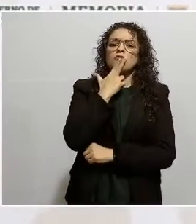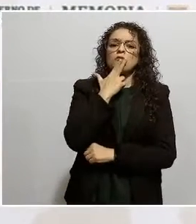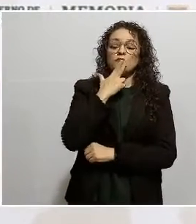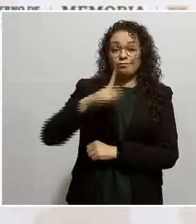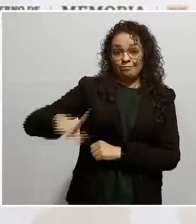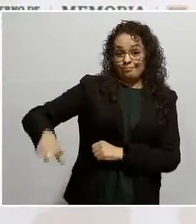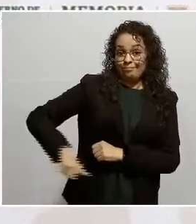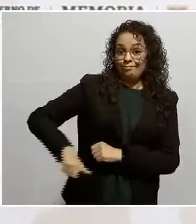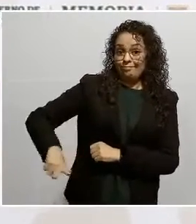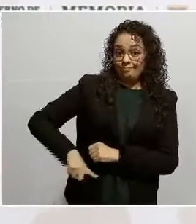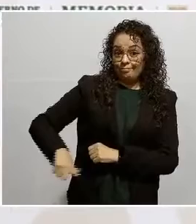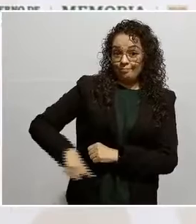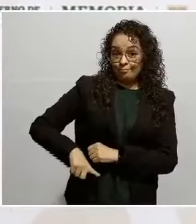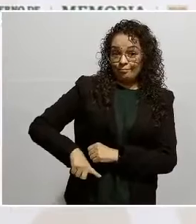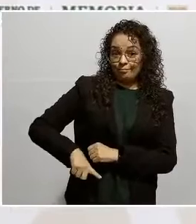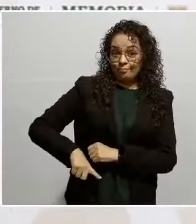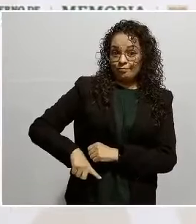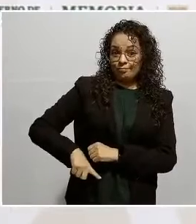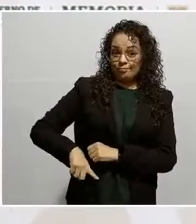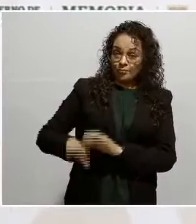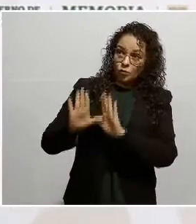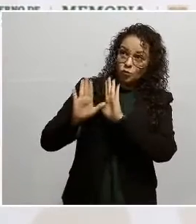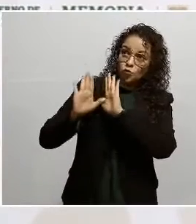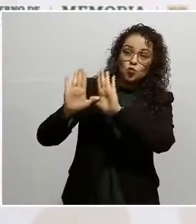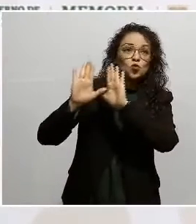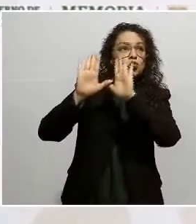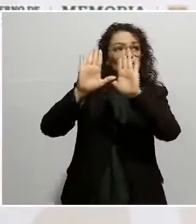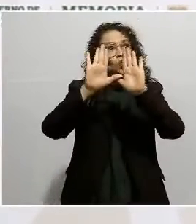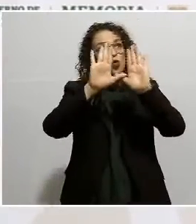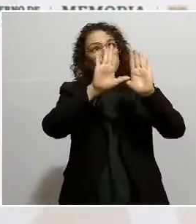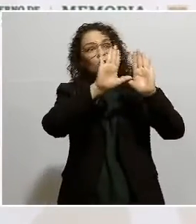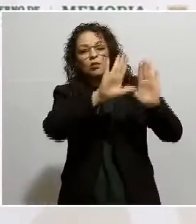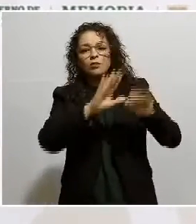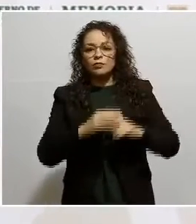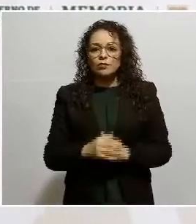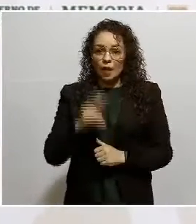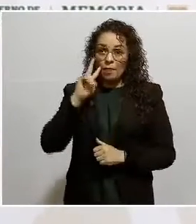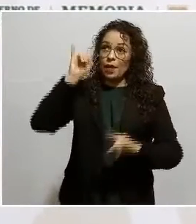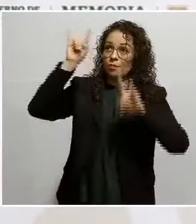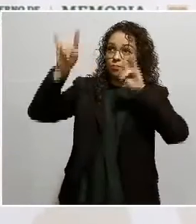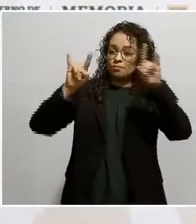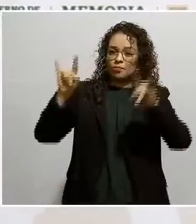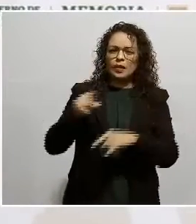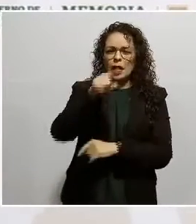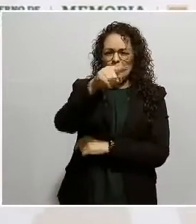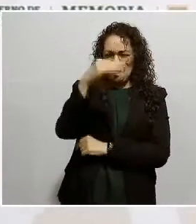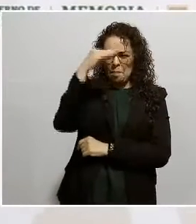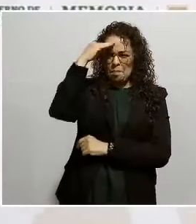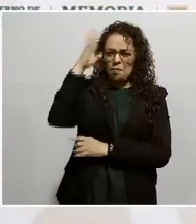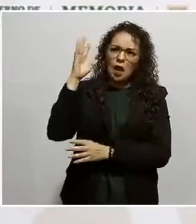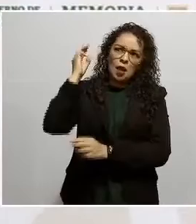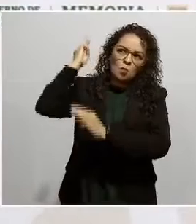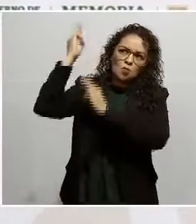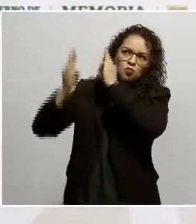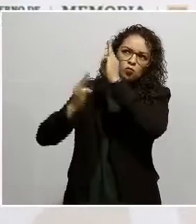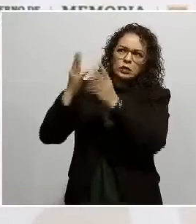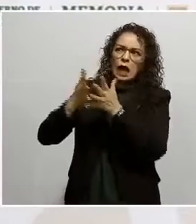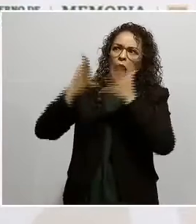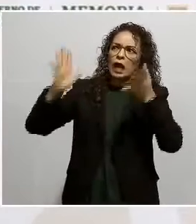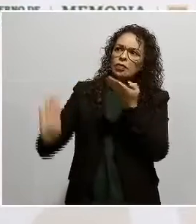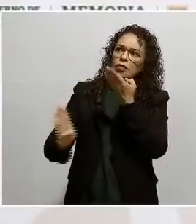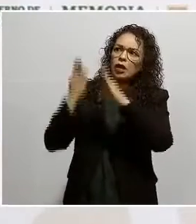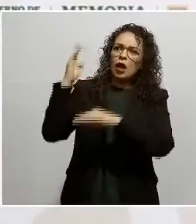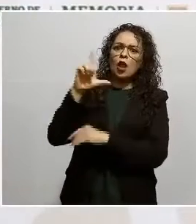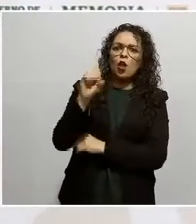difusión y conservación. Si pensamos en los grandes museos del mundo, el Louvre, el Prado,